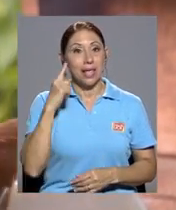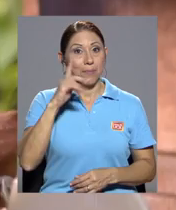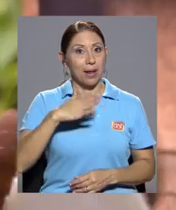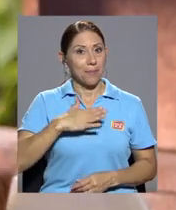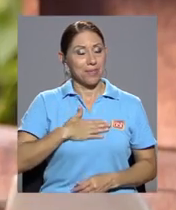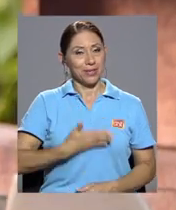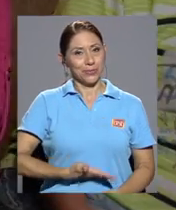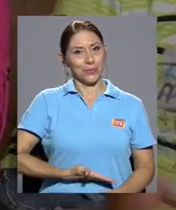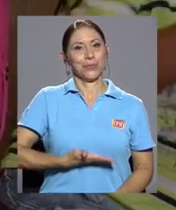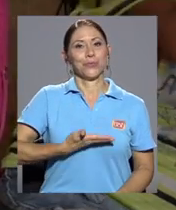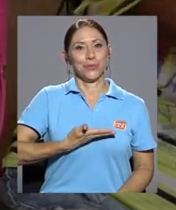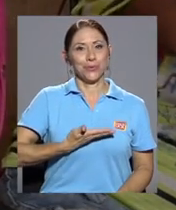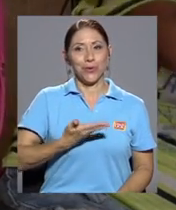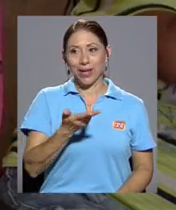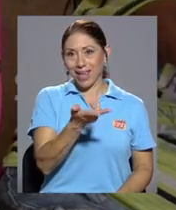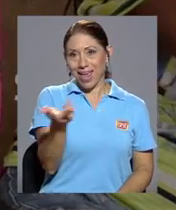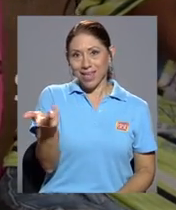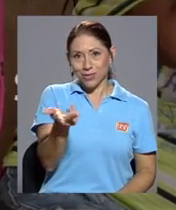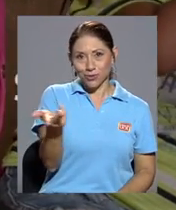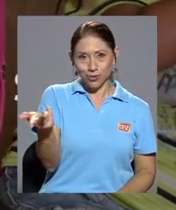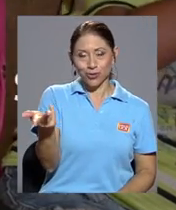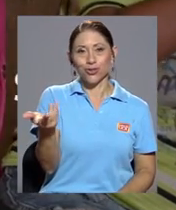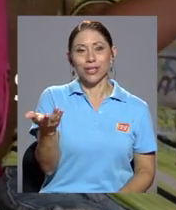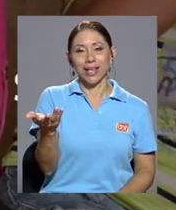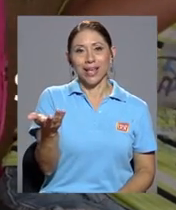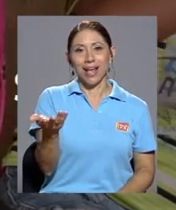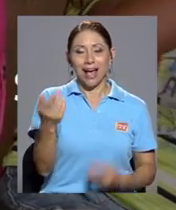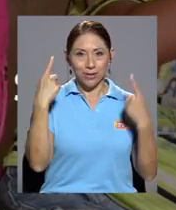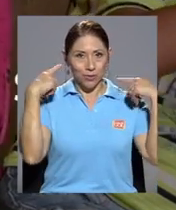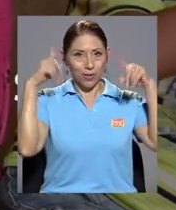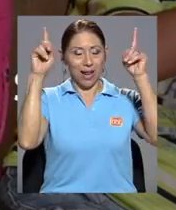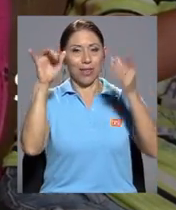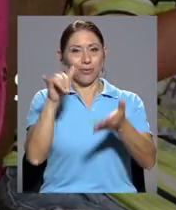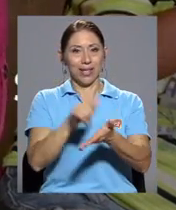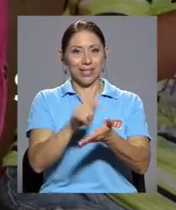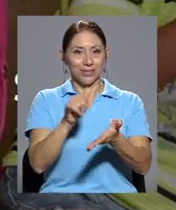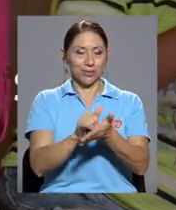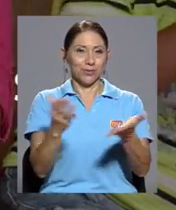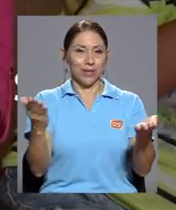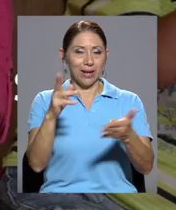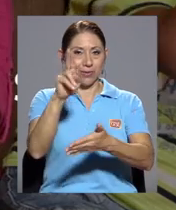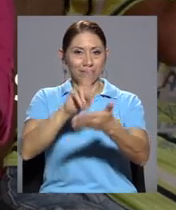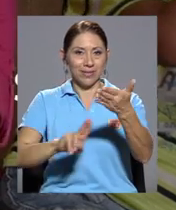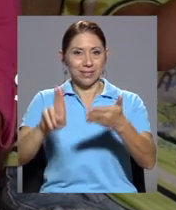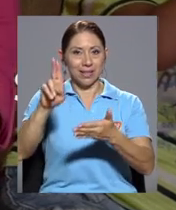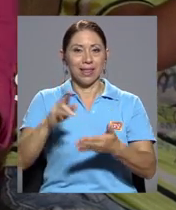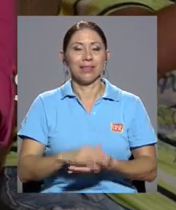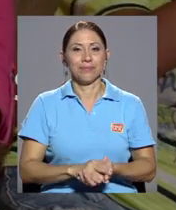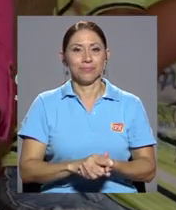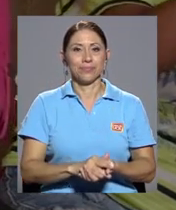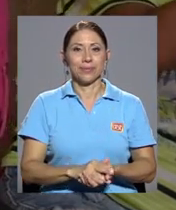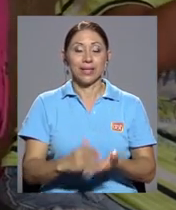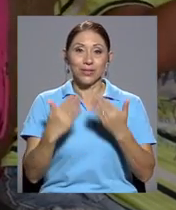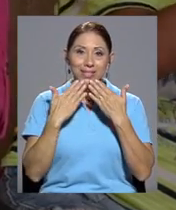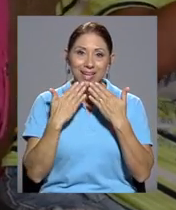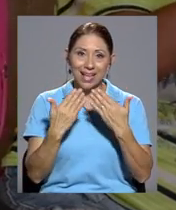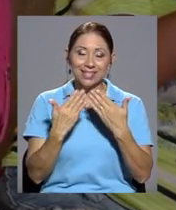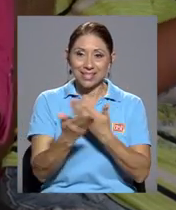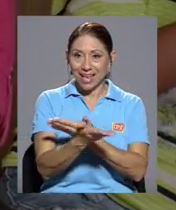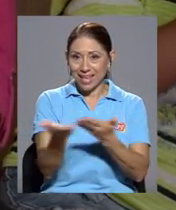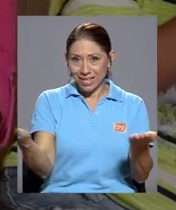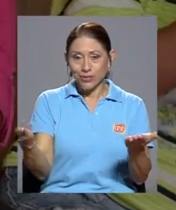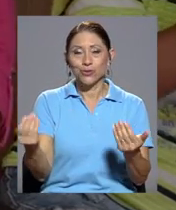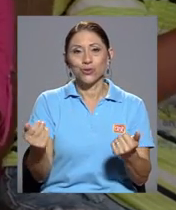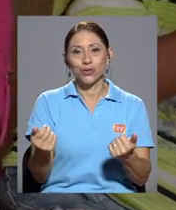para mí es un orgullo que sean han llegado hasta las puertas de la grecia y en que gracias a